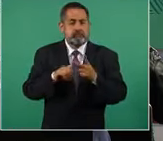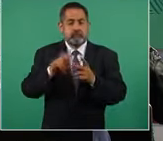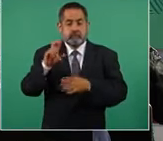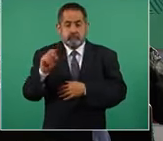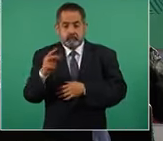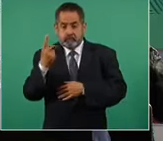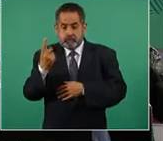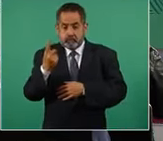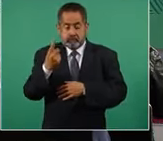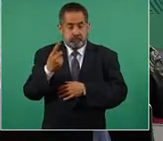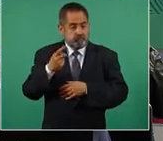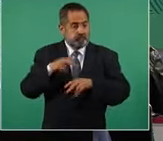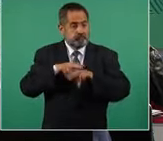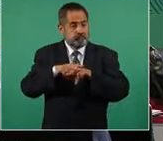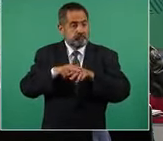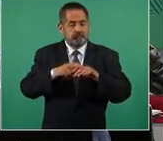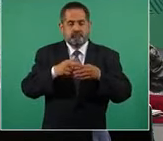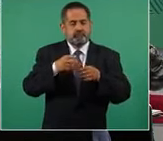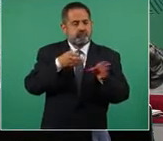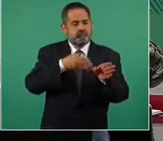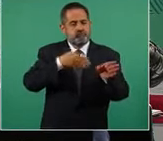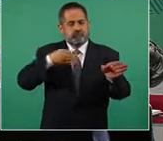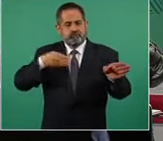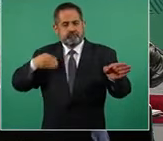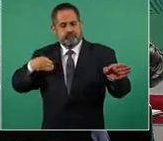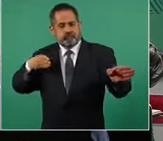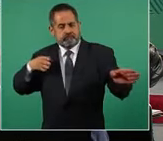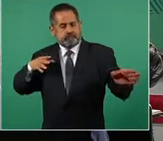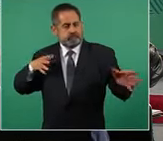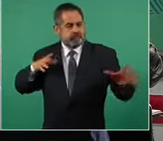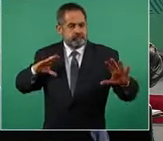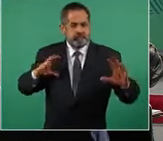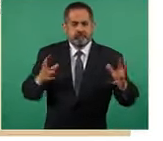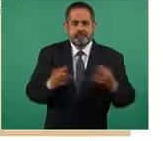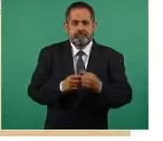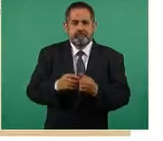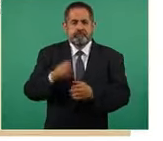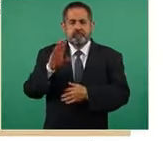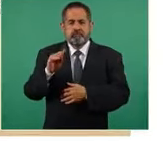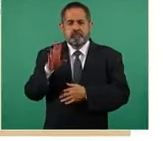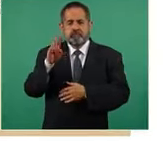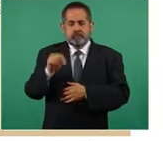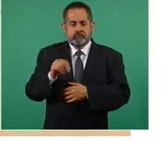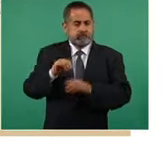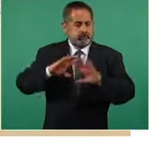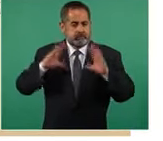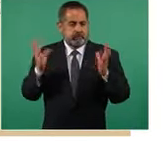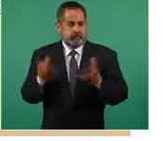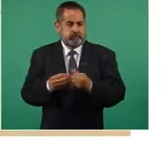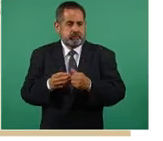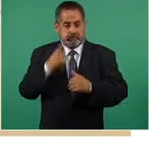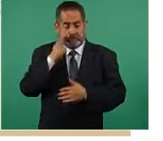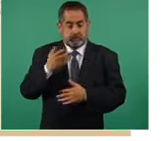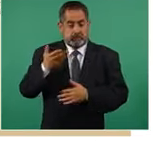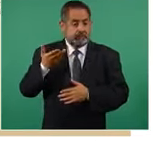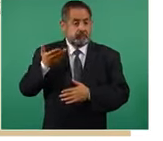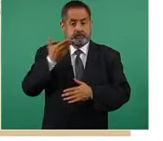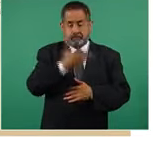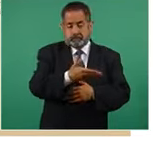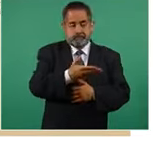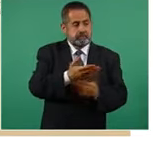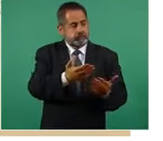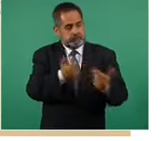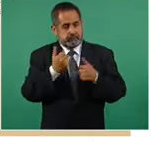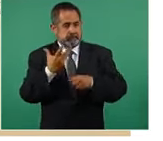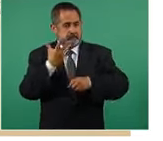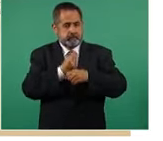trenes. El pedido inicial son 42 de un total de 99. O sea, este principal pedido es